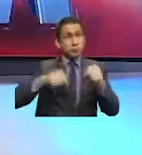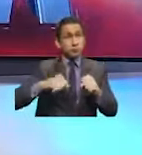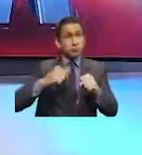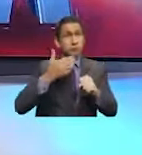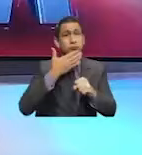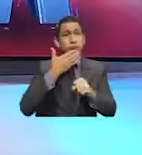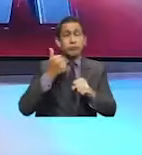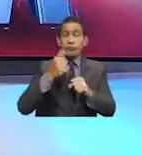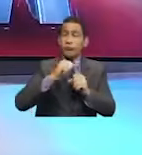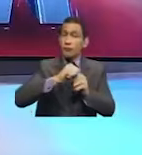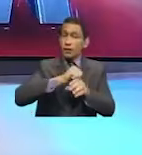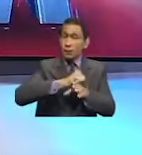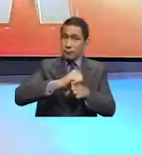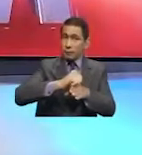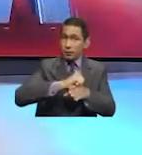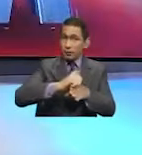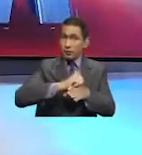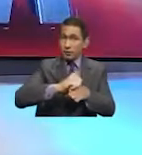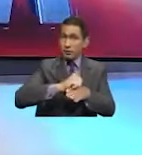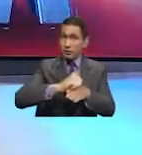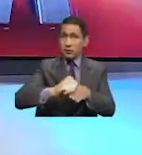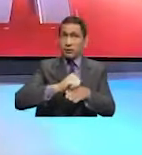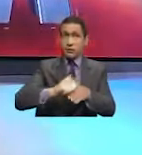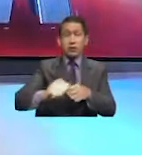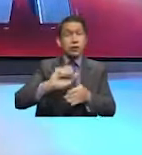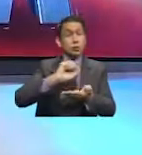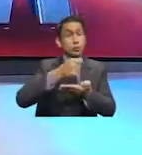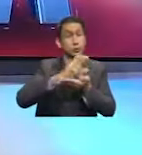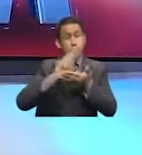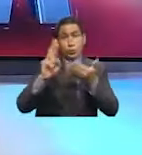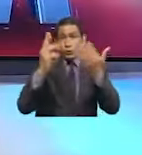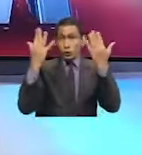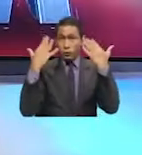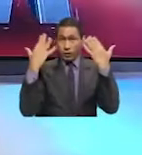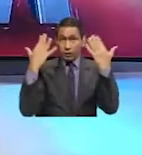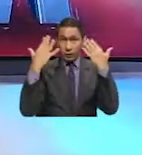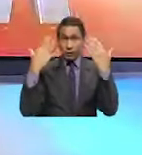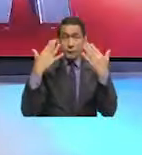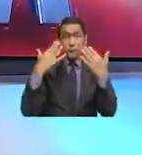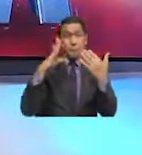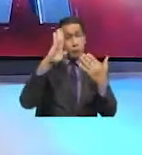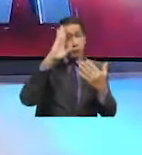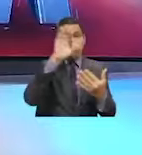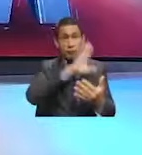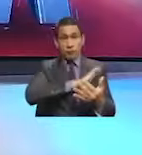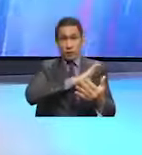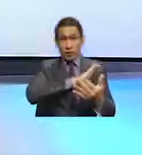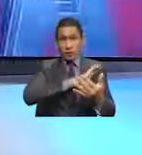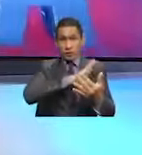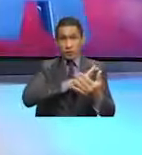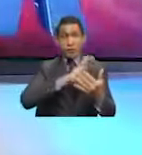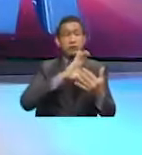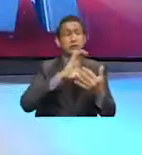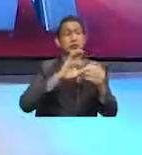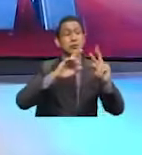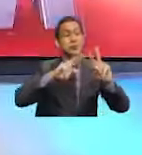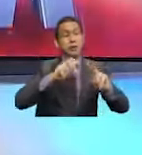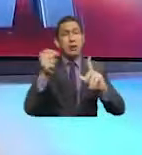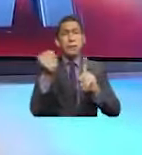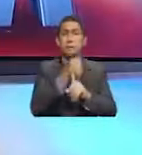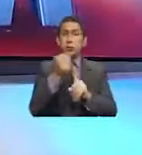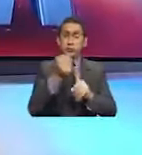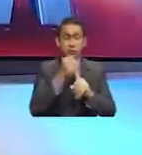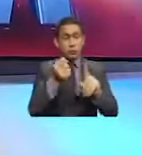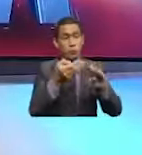trabajo, opciones de deporte. En el sur de Guayaquil, la policía investiga un ataque a bala en el que fallecieron